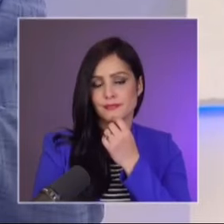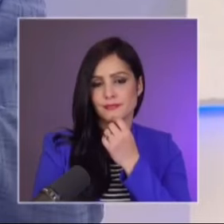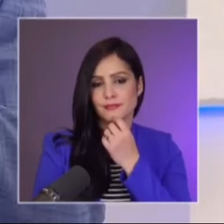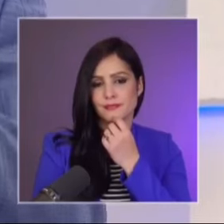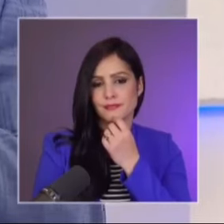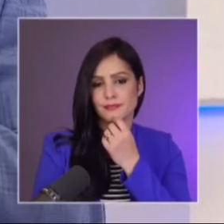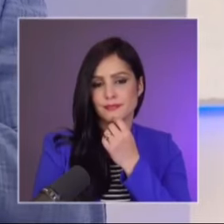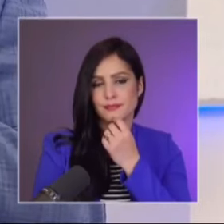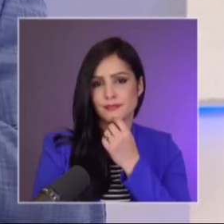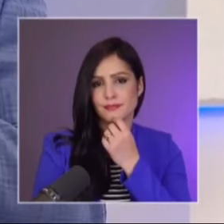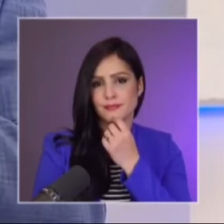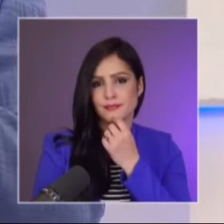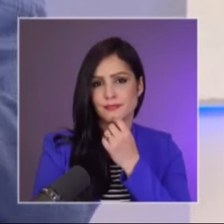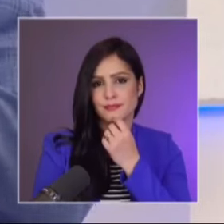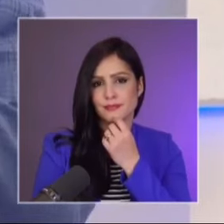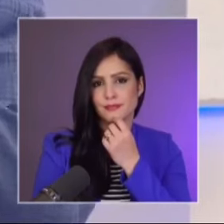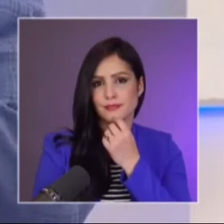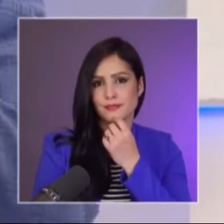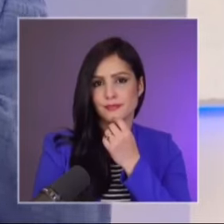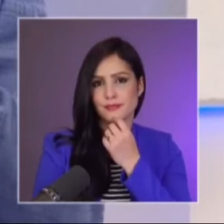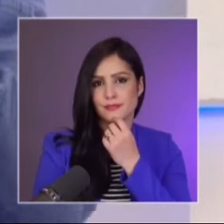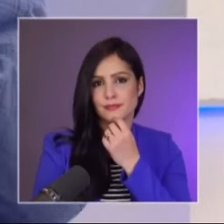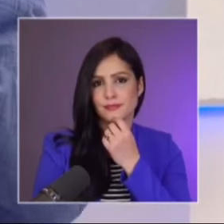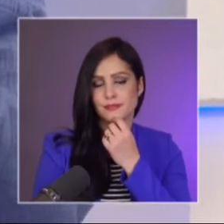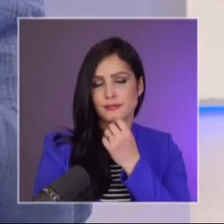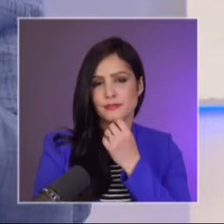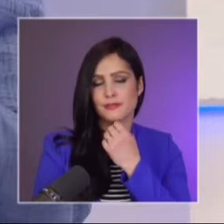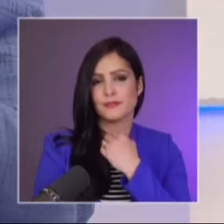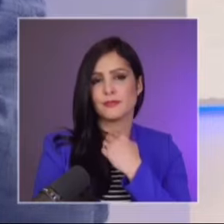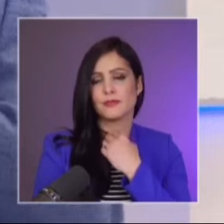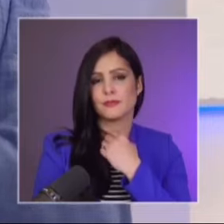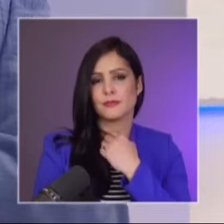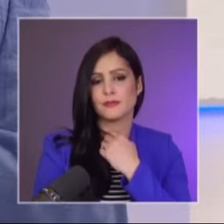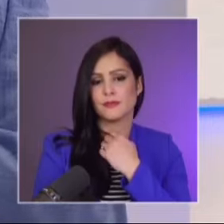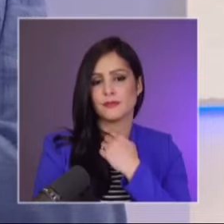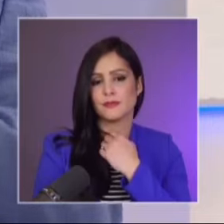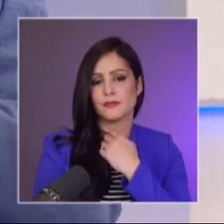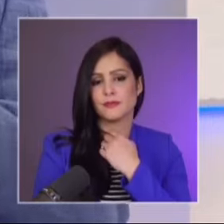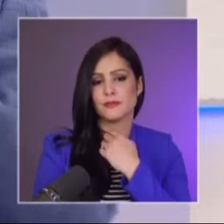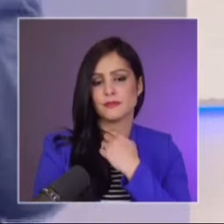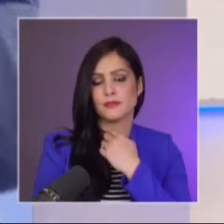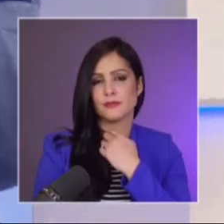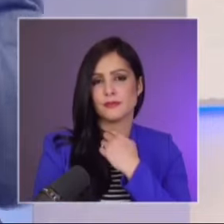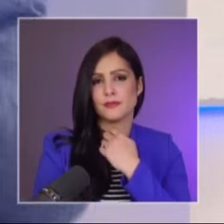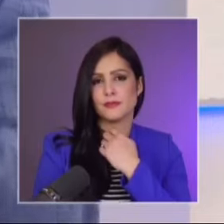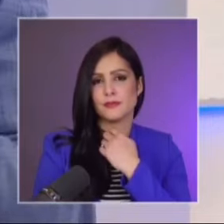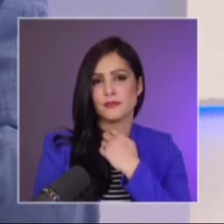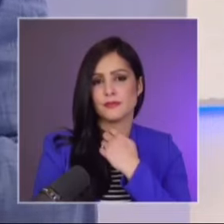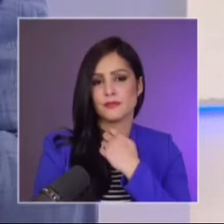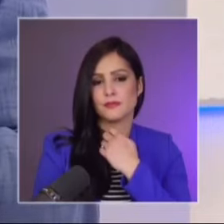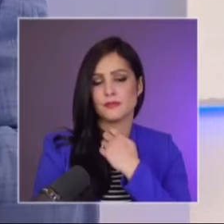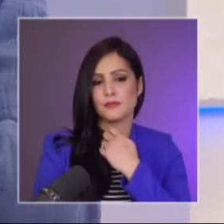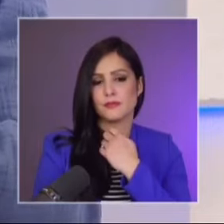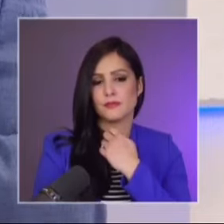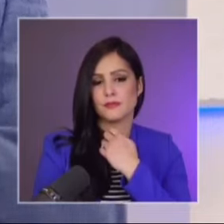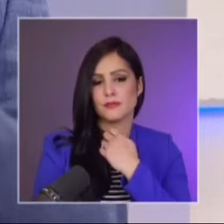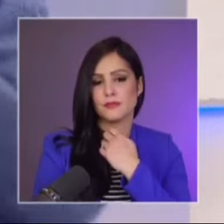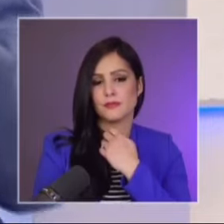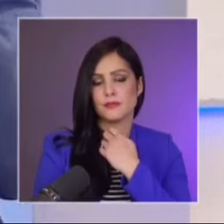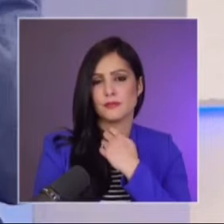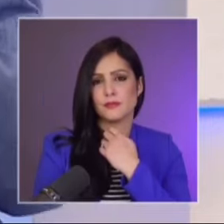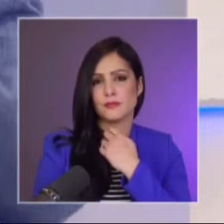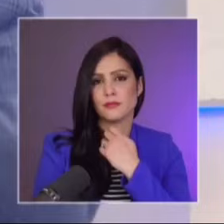mensura catastral realice una inspección de campo se un descenso y rinda un informe